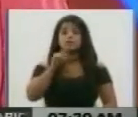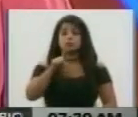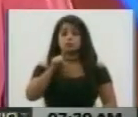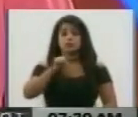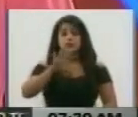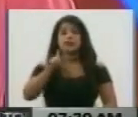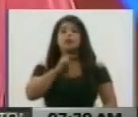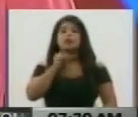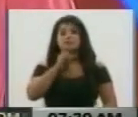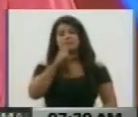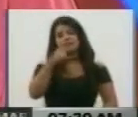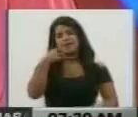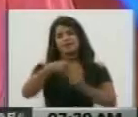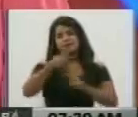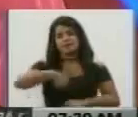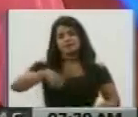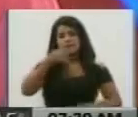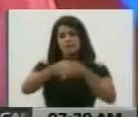liderazgo